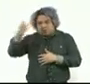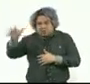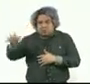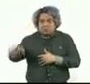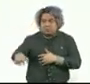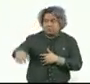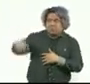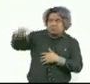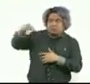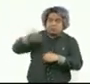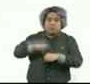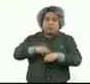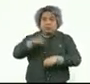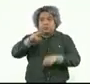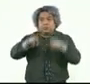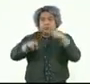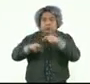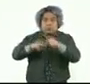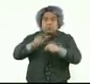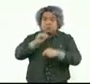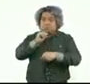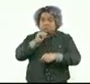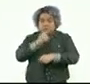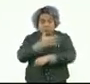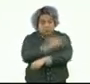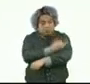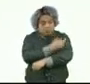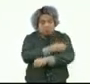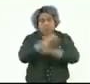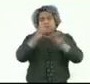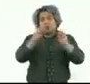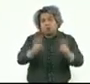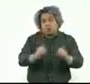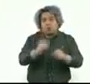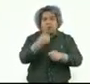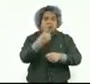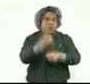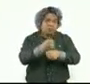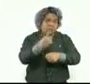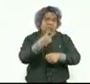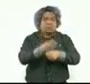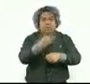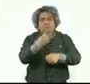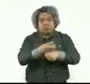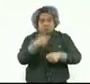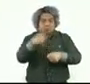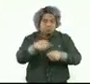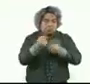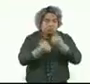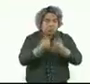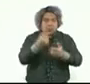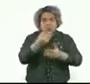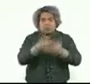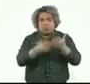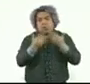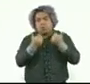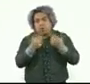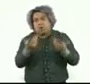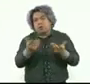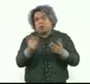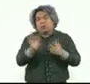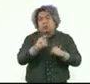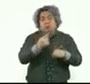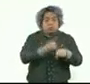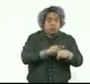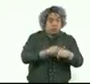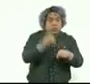en general no se vacunaron o que no completaron su esquema, y también con comorbilidades, y no una,